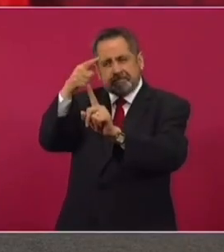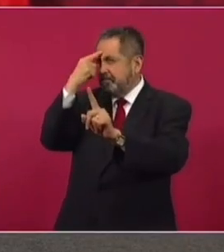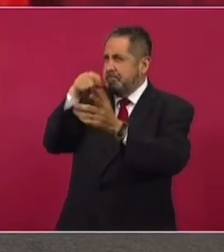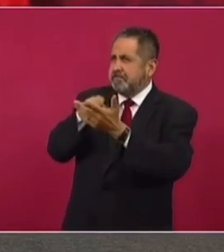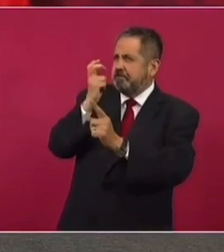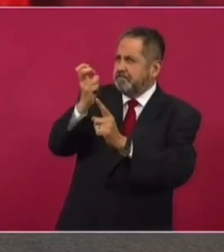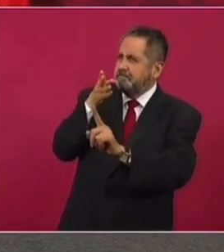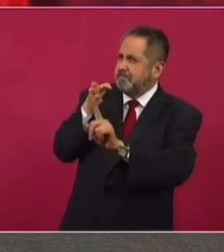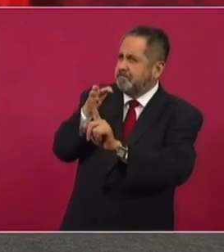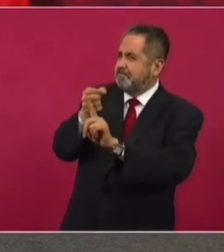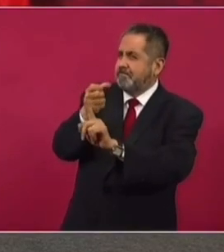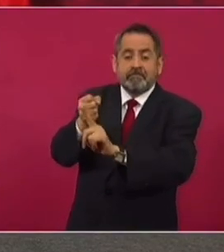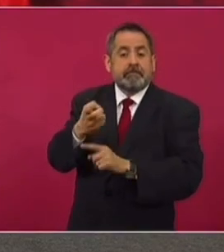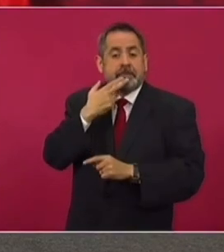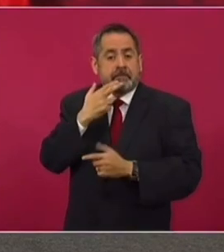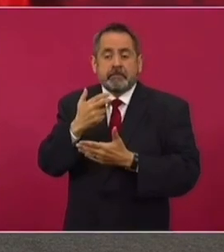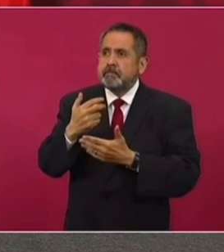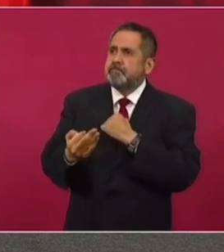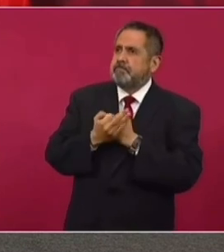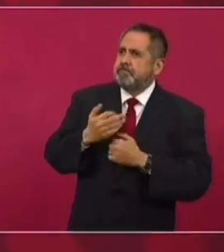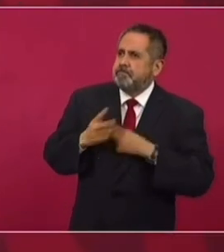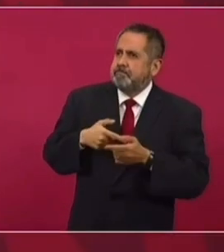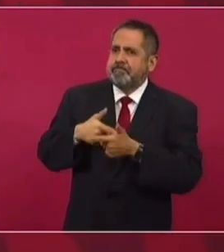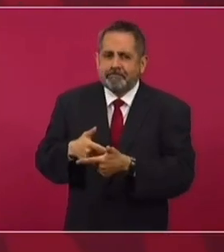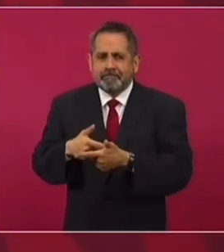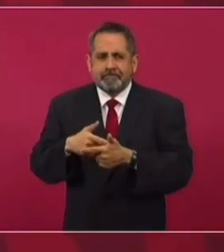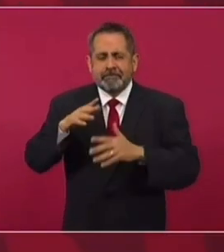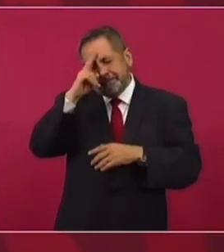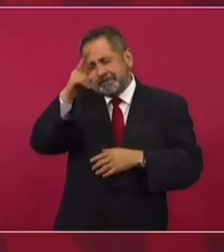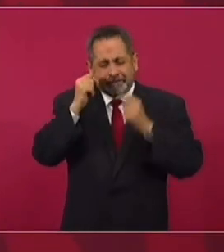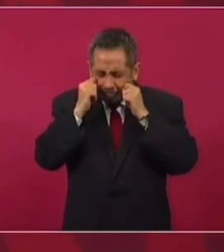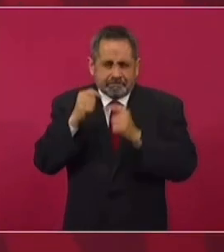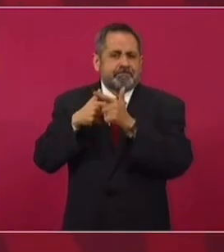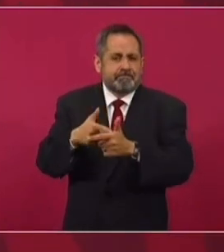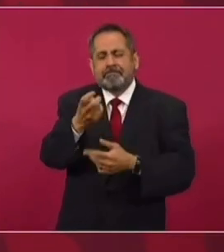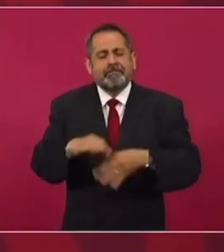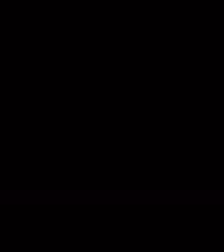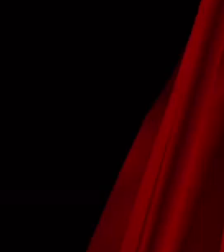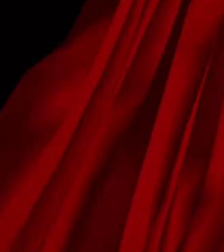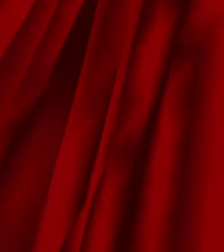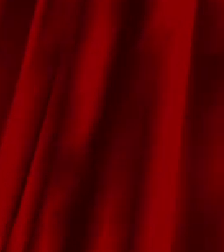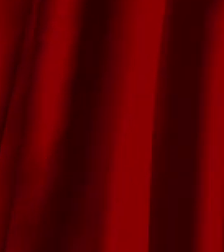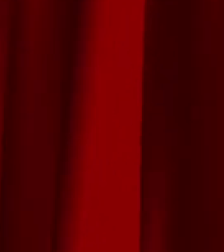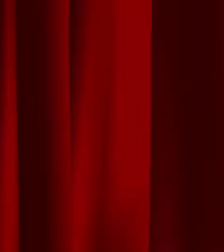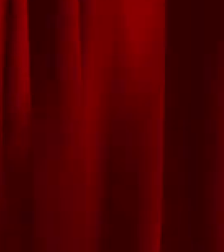Que es lo que nos hace, ¿no? Caminar, aunque resulte una utopía. Pero eso es lo más importante.